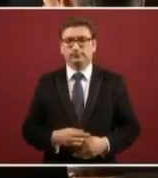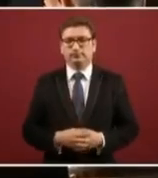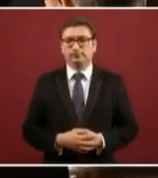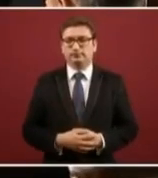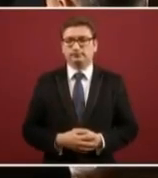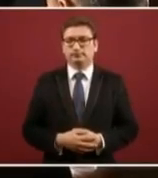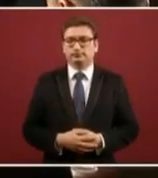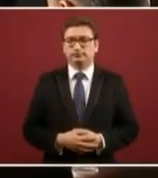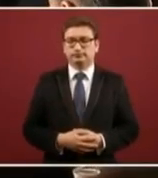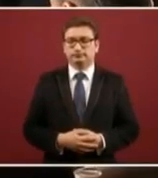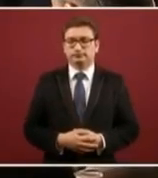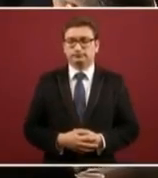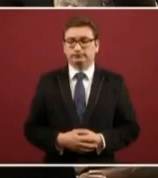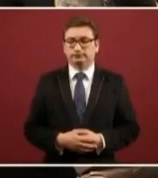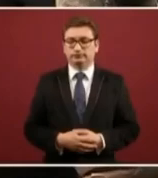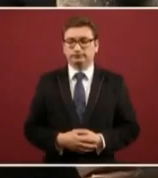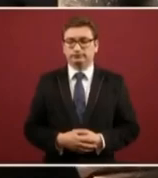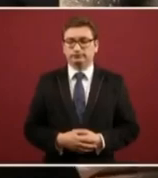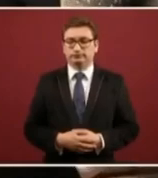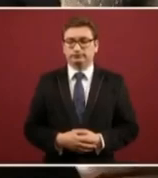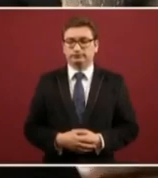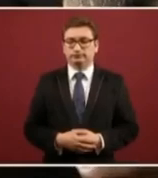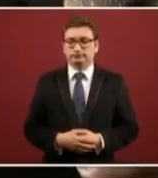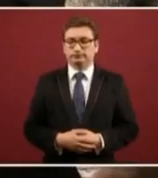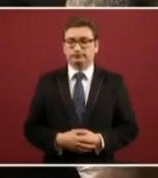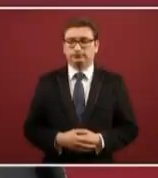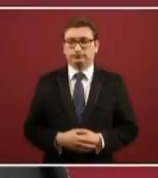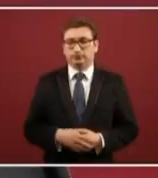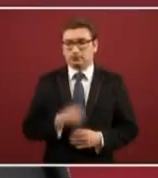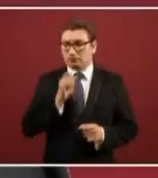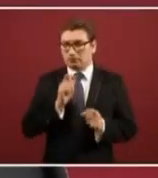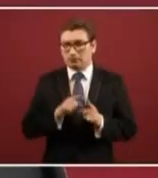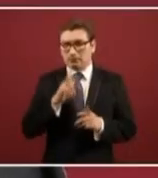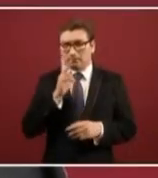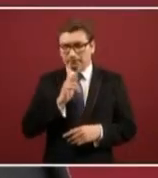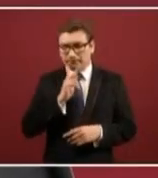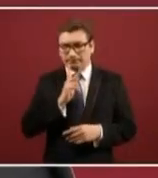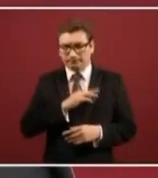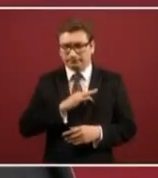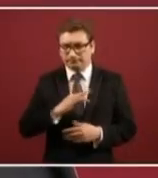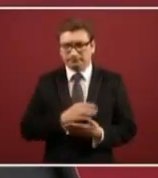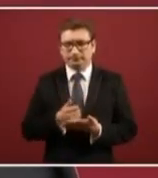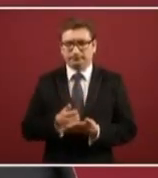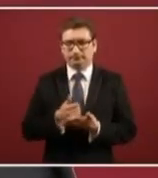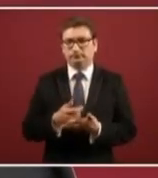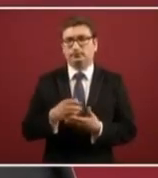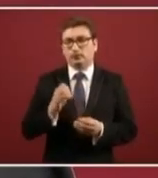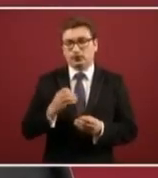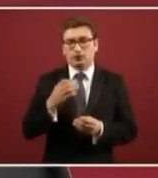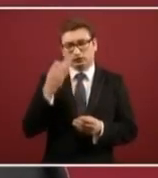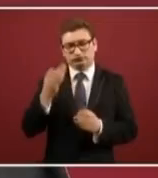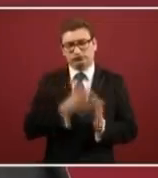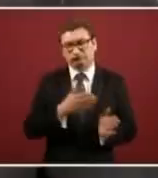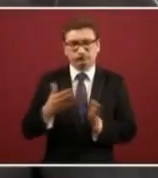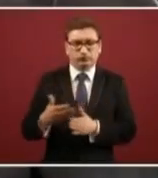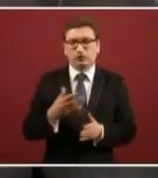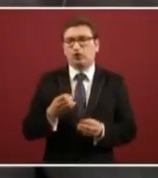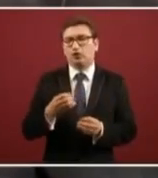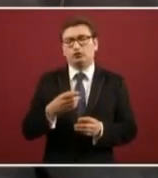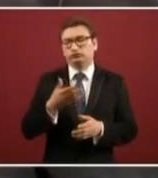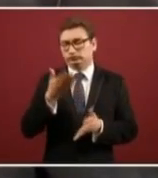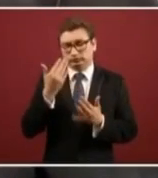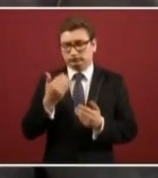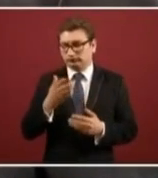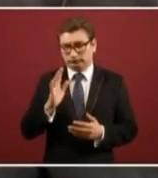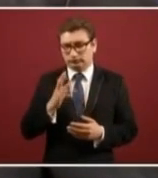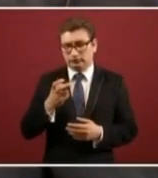y ver si hay elementos, o sea, si no prescribió, o sea, todo esto que